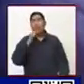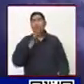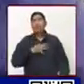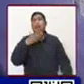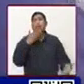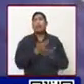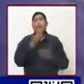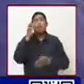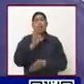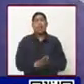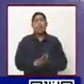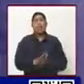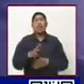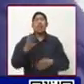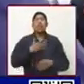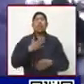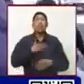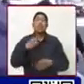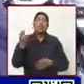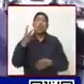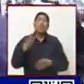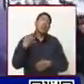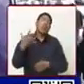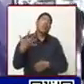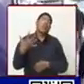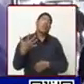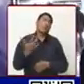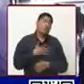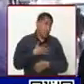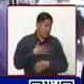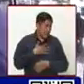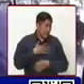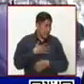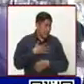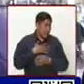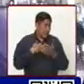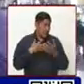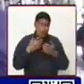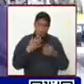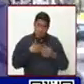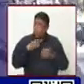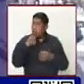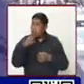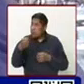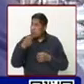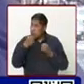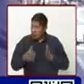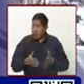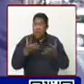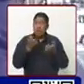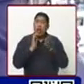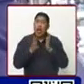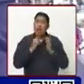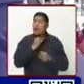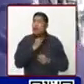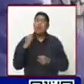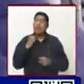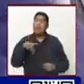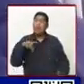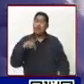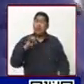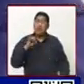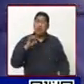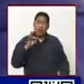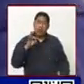buenas tardes. Disculpe, Federico Camacho le habla de Bolivisión. ¿Ya? Soy periodista. Quería conversar con el padre